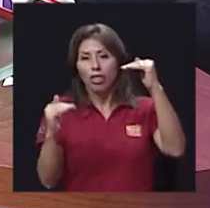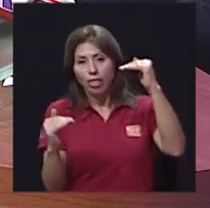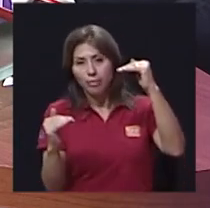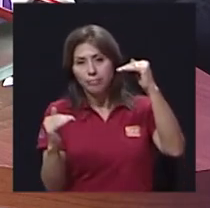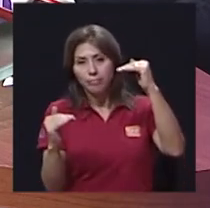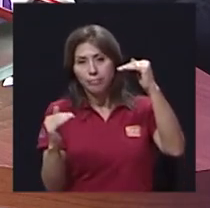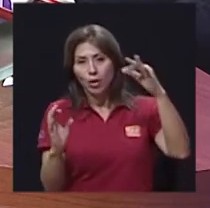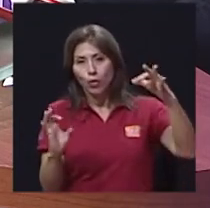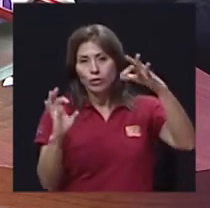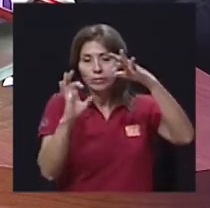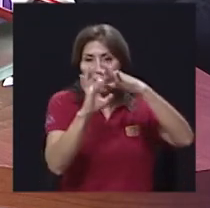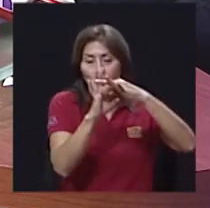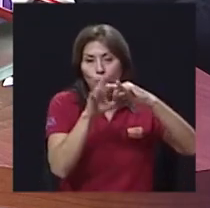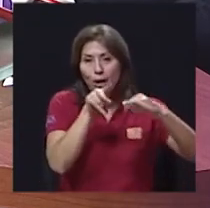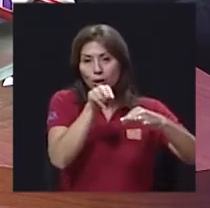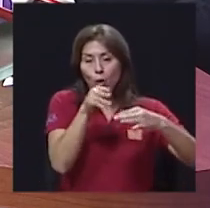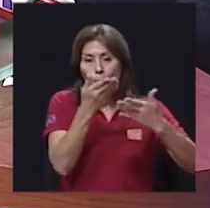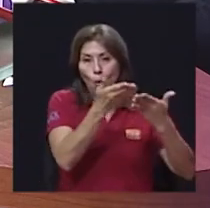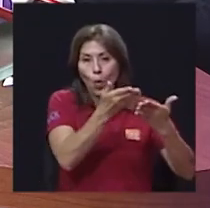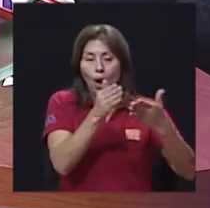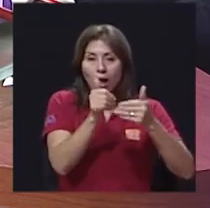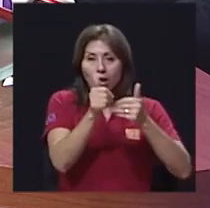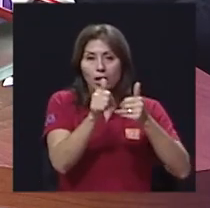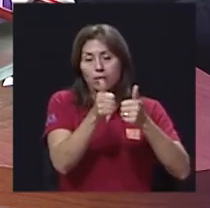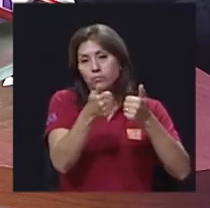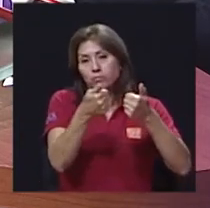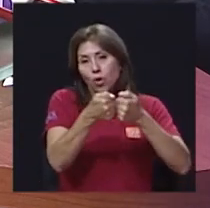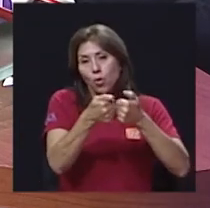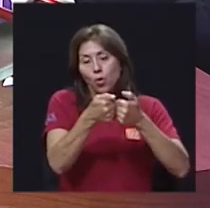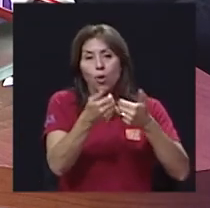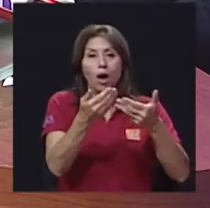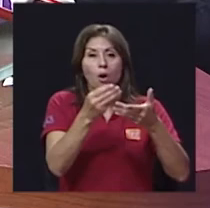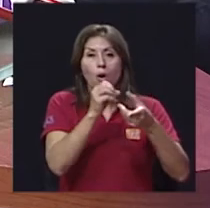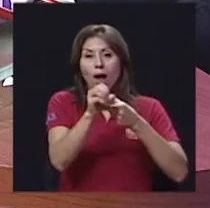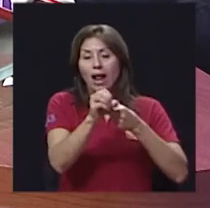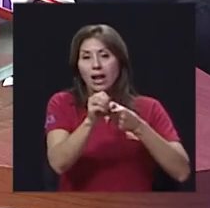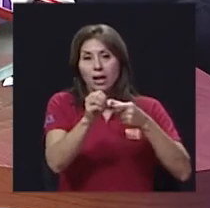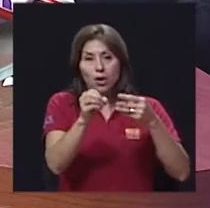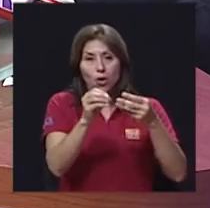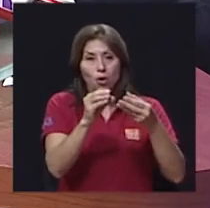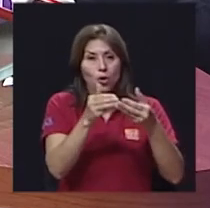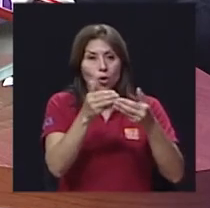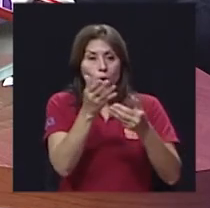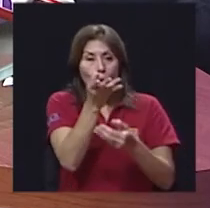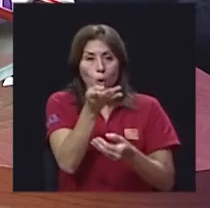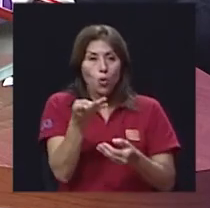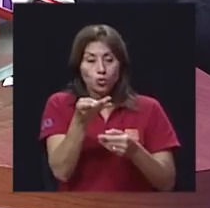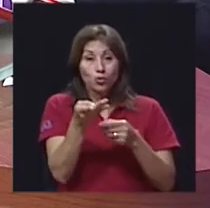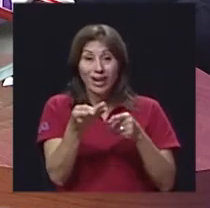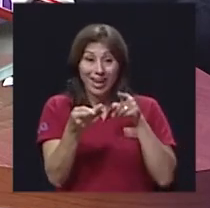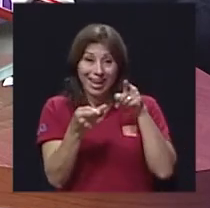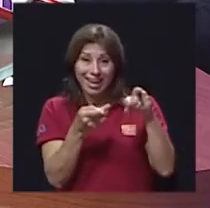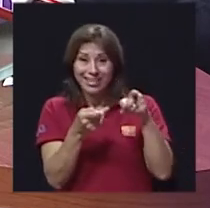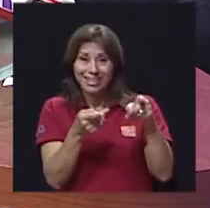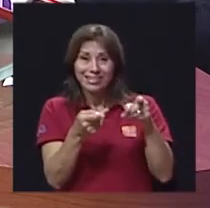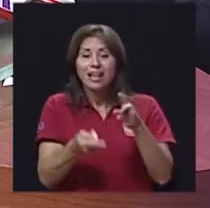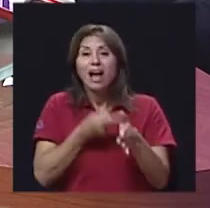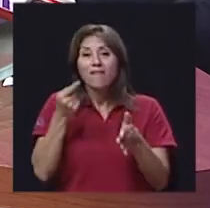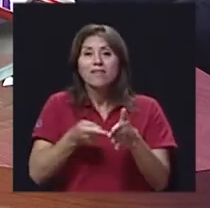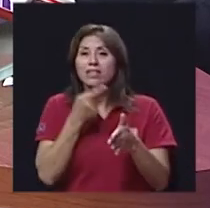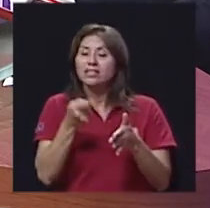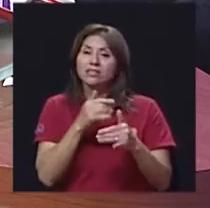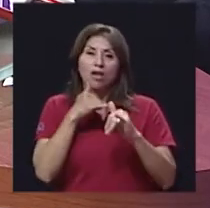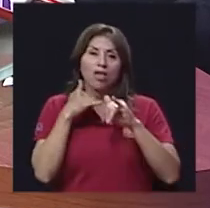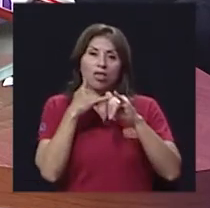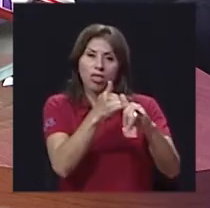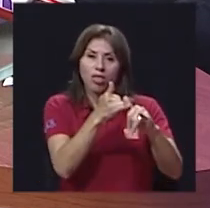compañero, son demandadas y se exige un tratamiento igual. No se puede tratar como iguales a personas que están en una